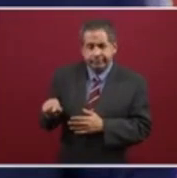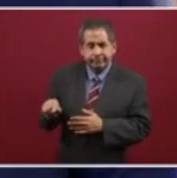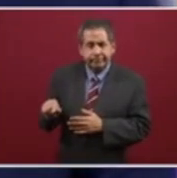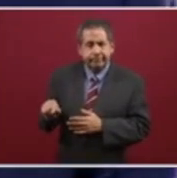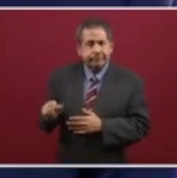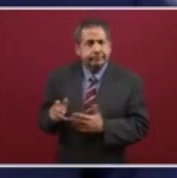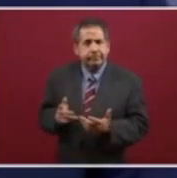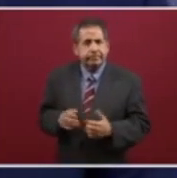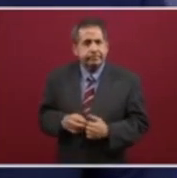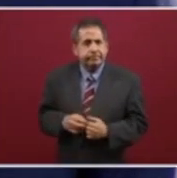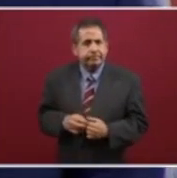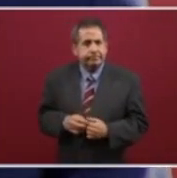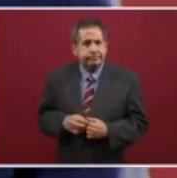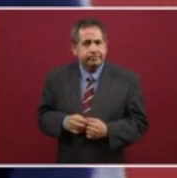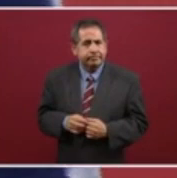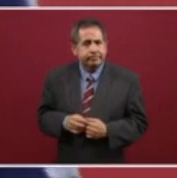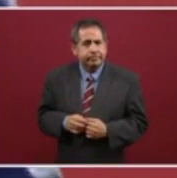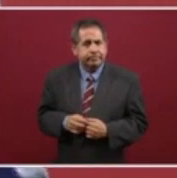en